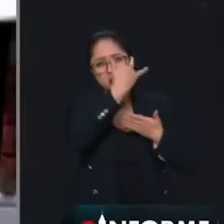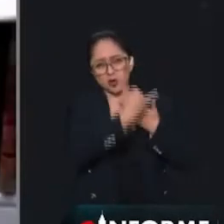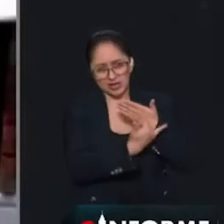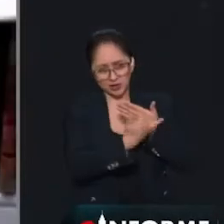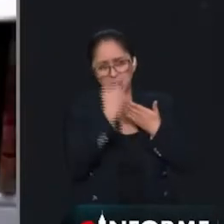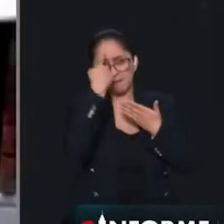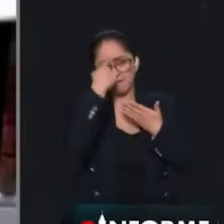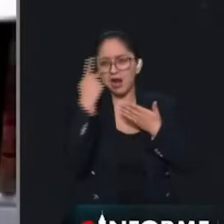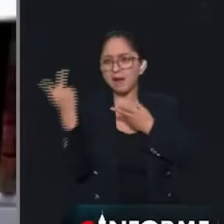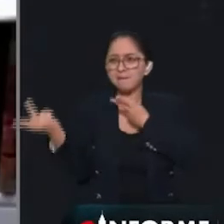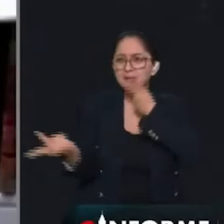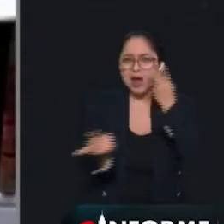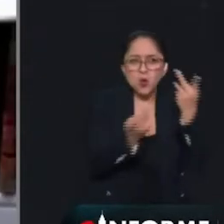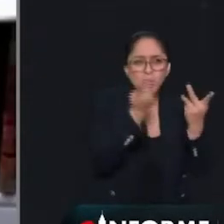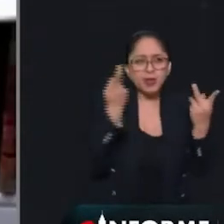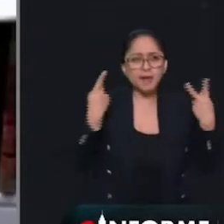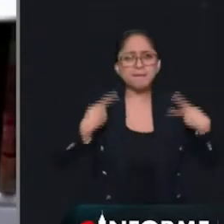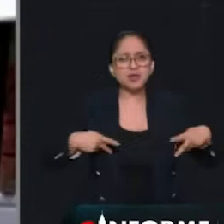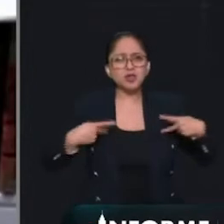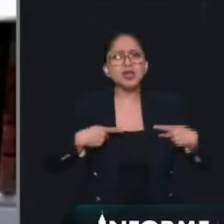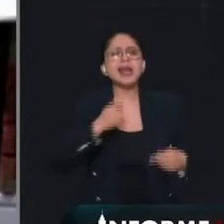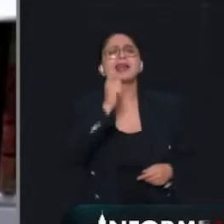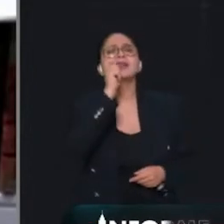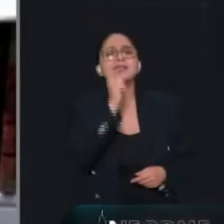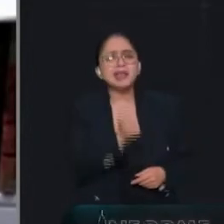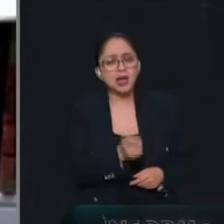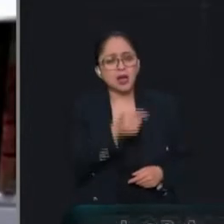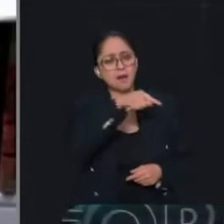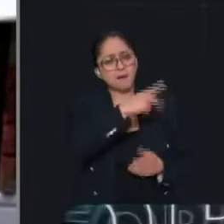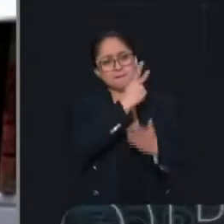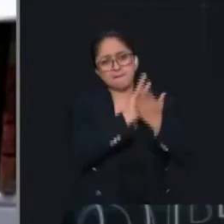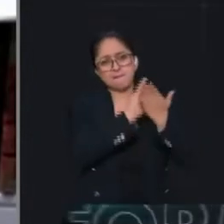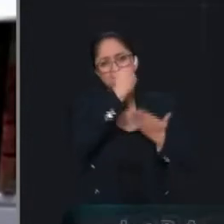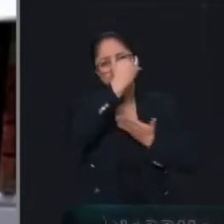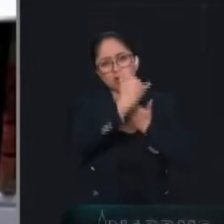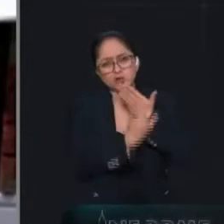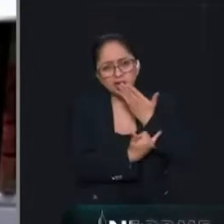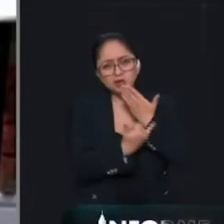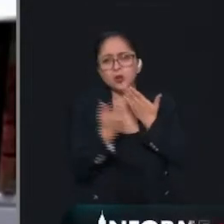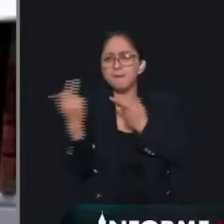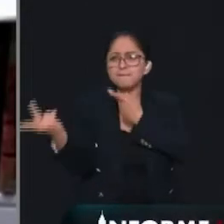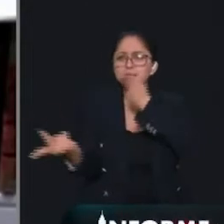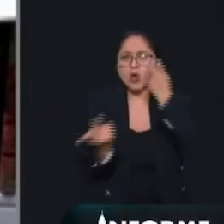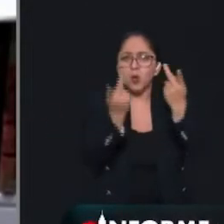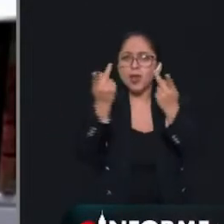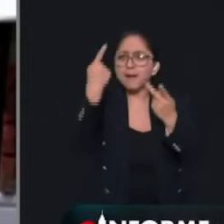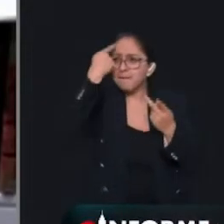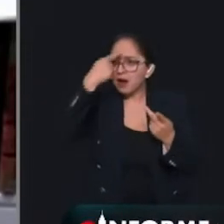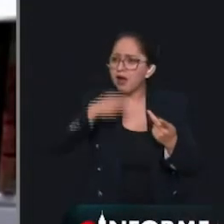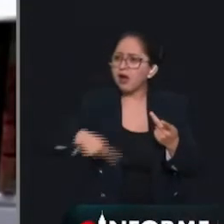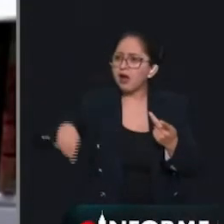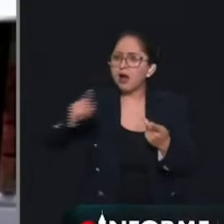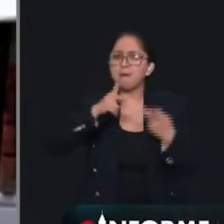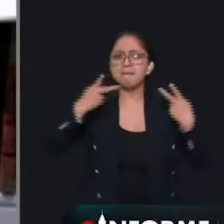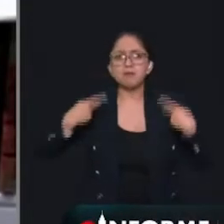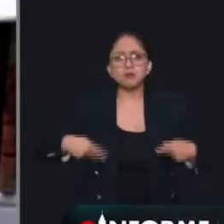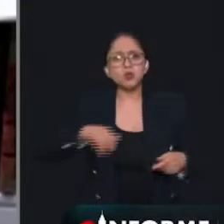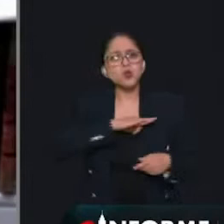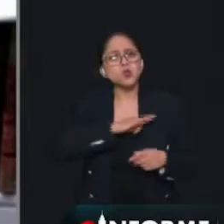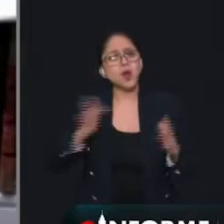participativa, ¿no? Y hay una cosa que a mí me gustaría, pues,